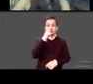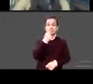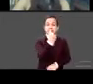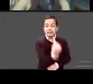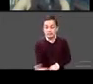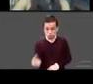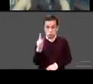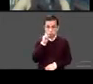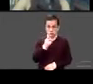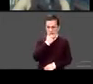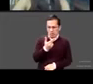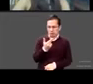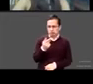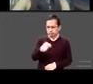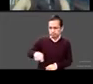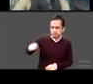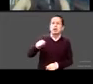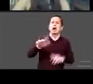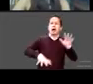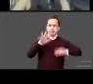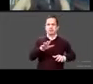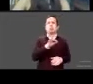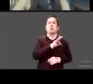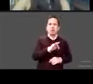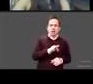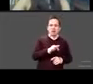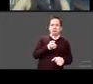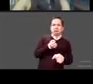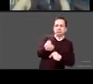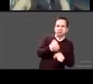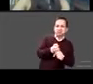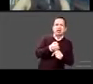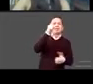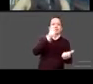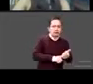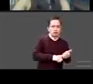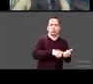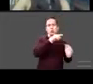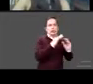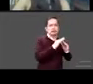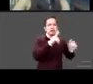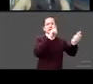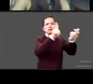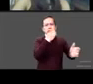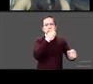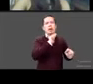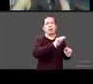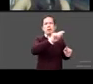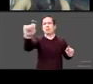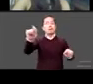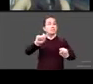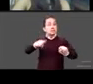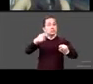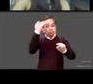manera simultánea y en distintos entornos. De hecho, en el último estudio que sacó UNICEF sobre el panorama